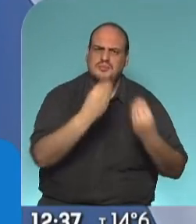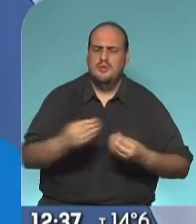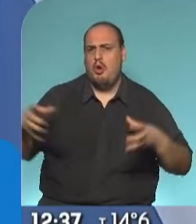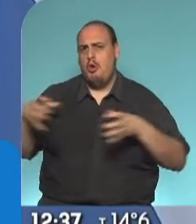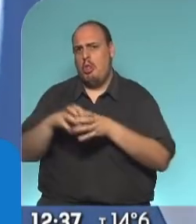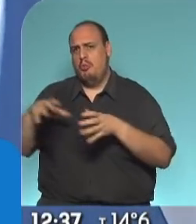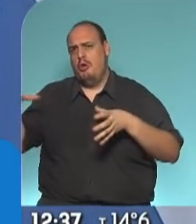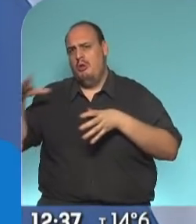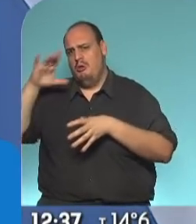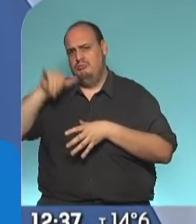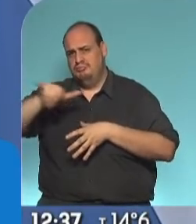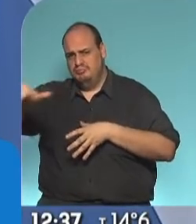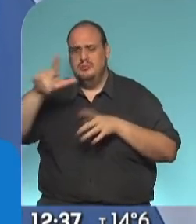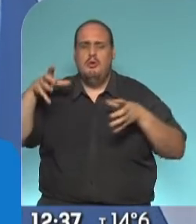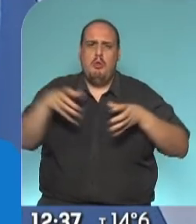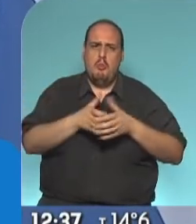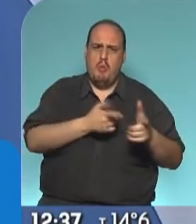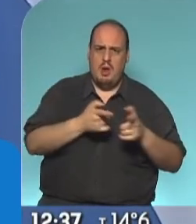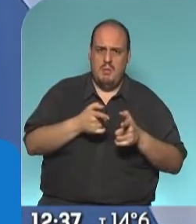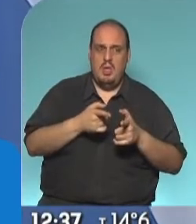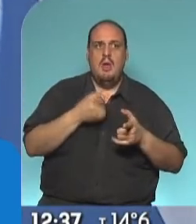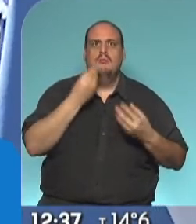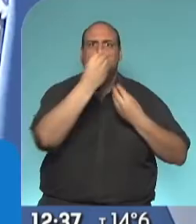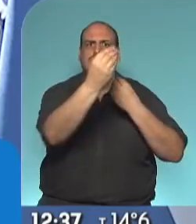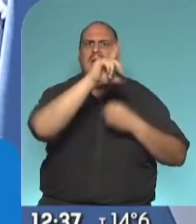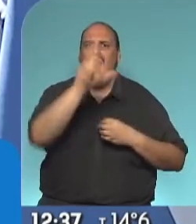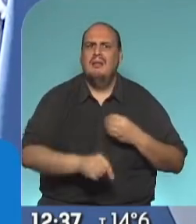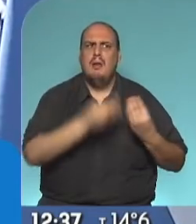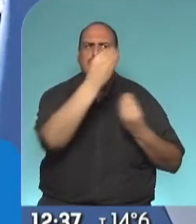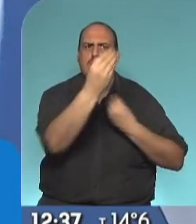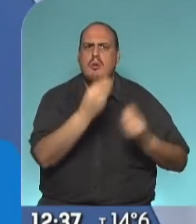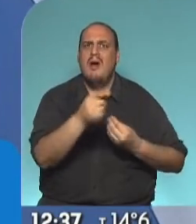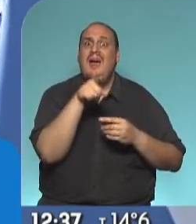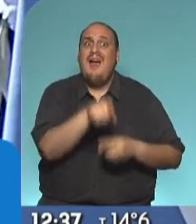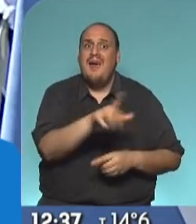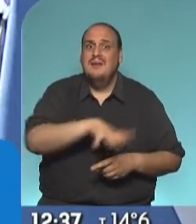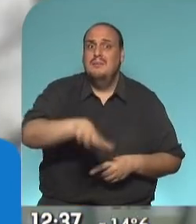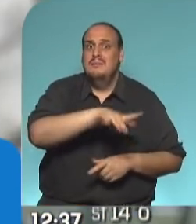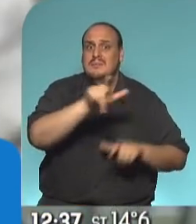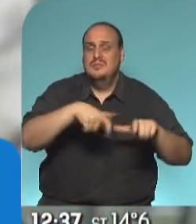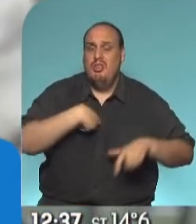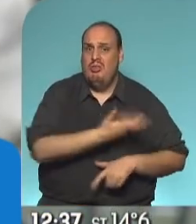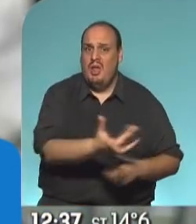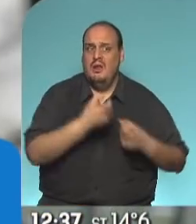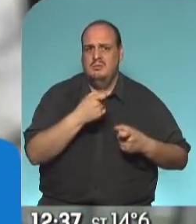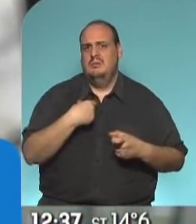Aérea, hombres de nuestra Armada, ayudando allí donde los argentinos necesitan,